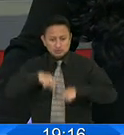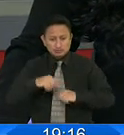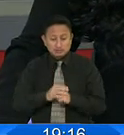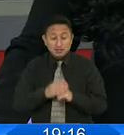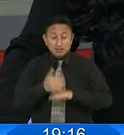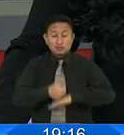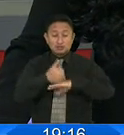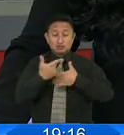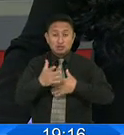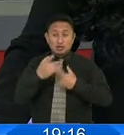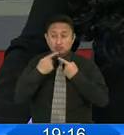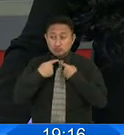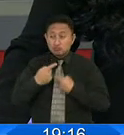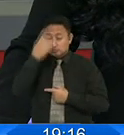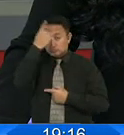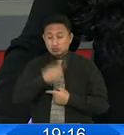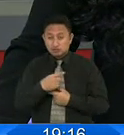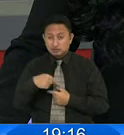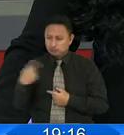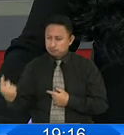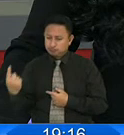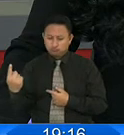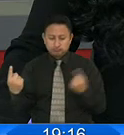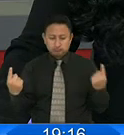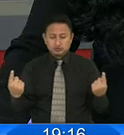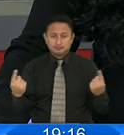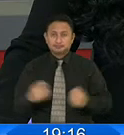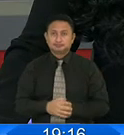Corte Constitucional emitida el día de ayer.